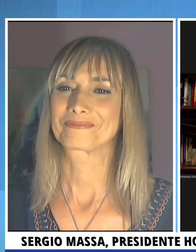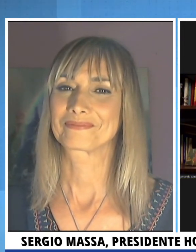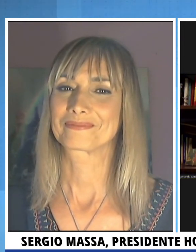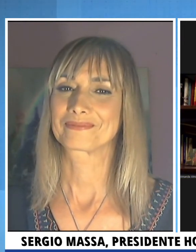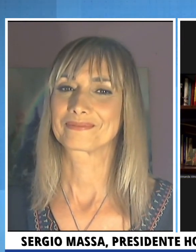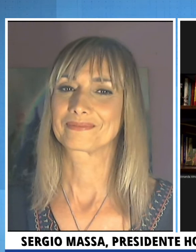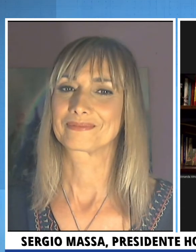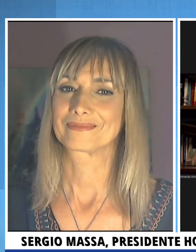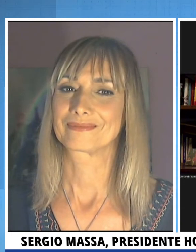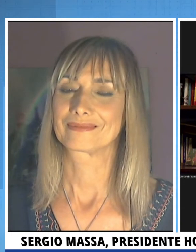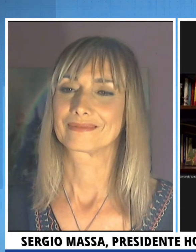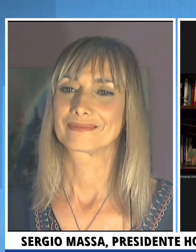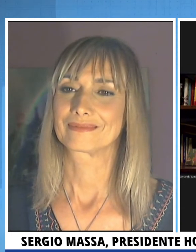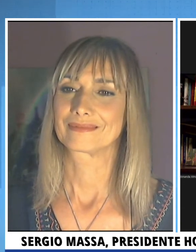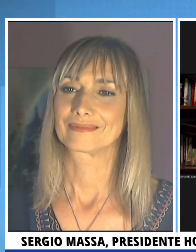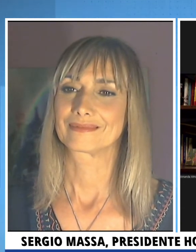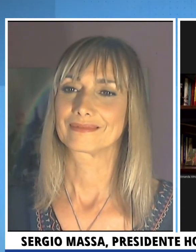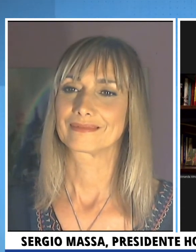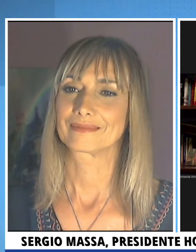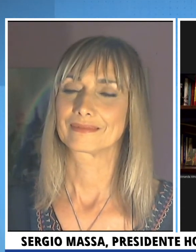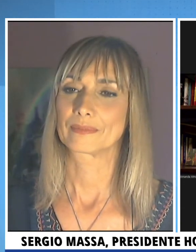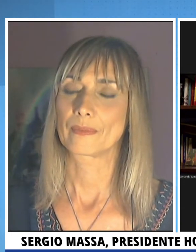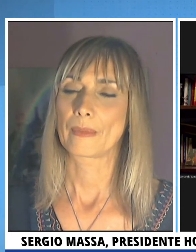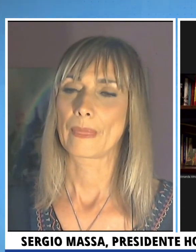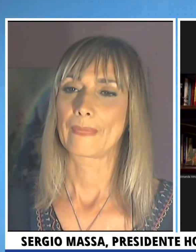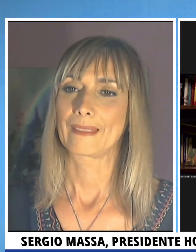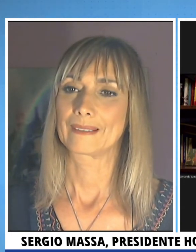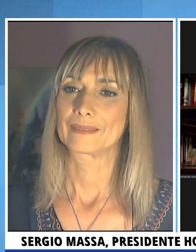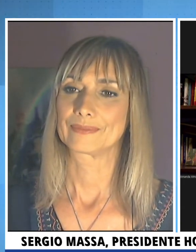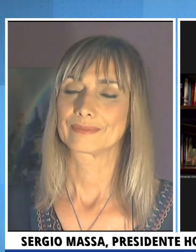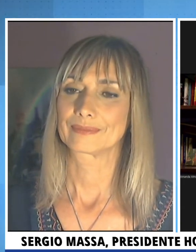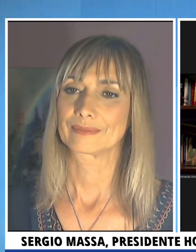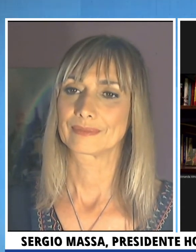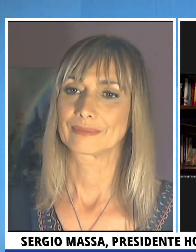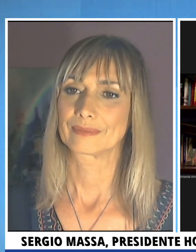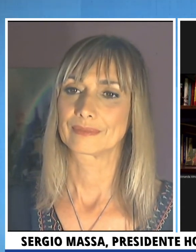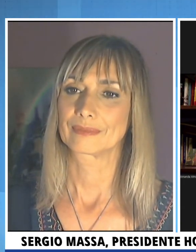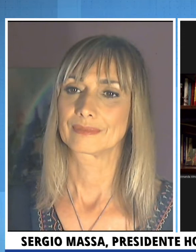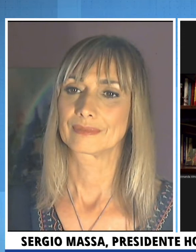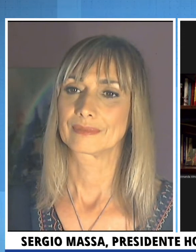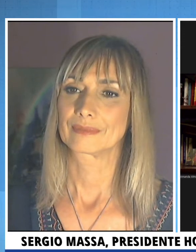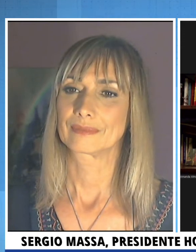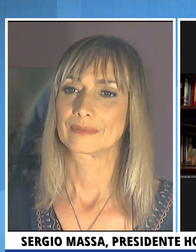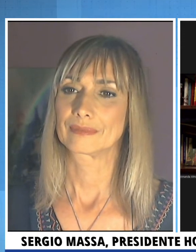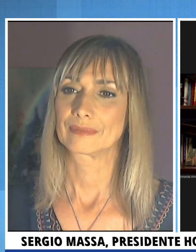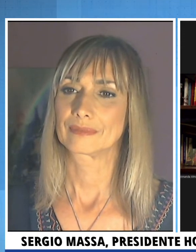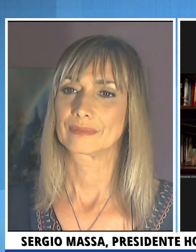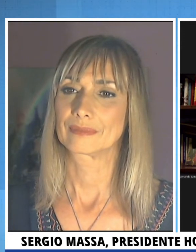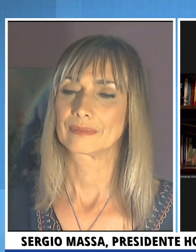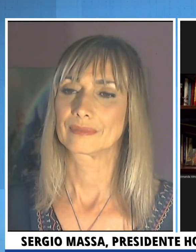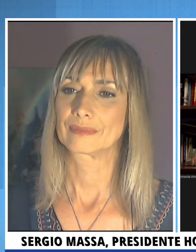el oficialismo. Te cuento también que en algunos sectores, no muchos, pero en algunos